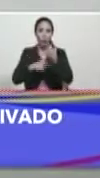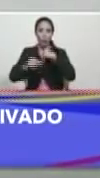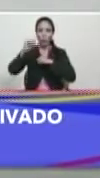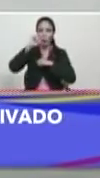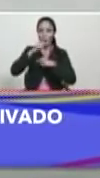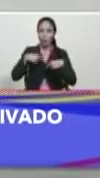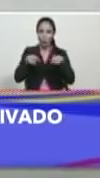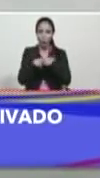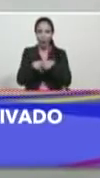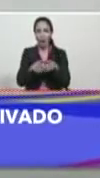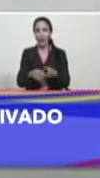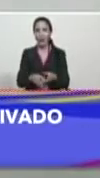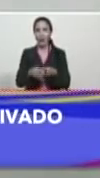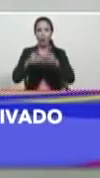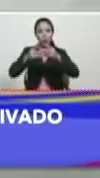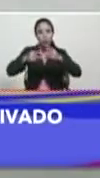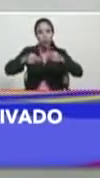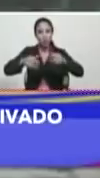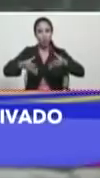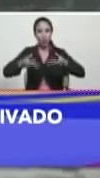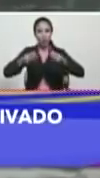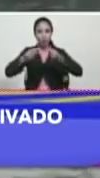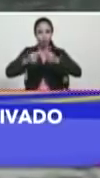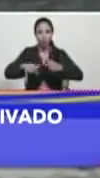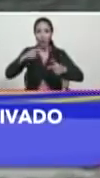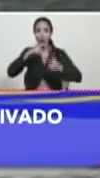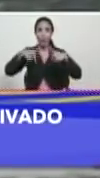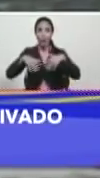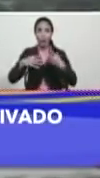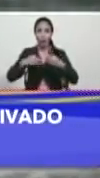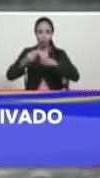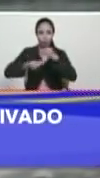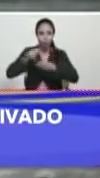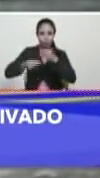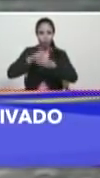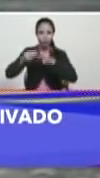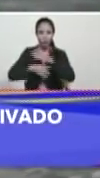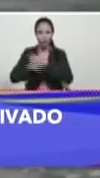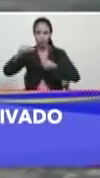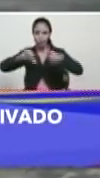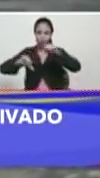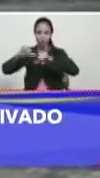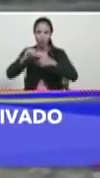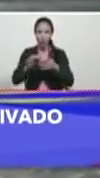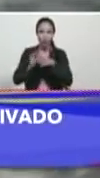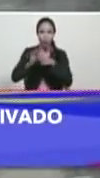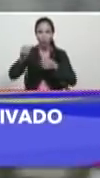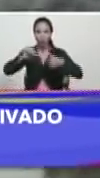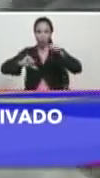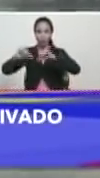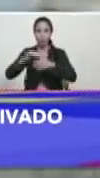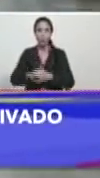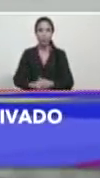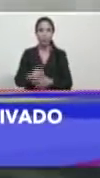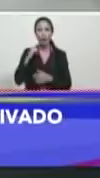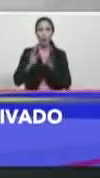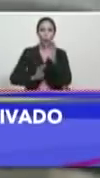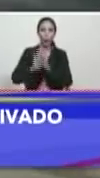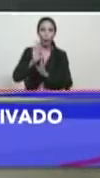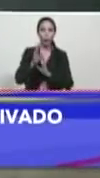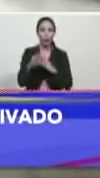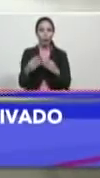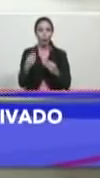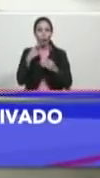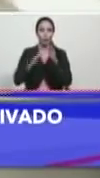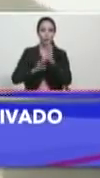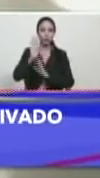el suero oral, el cual fabricamos totalmente en esta planta. Hemos con estas materias primas podido aumentar la capacidad